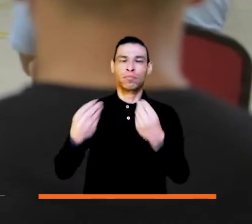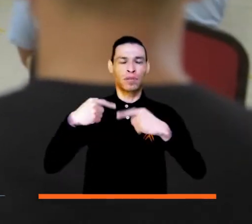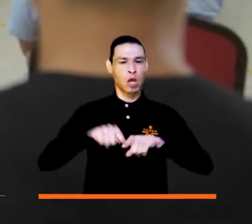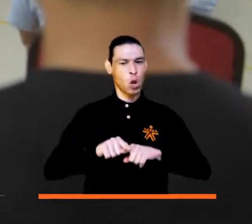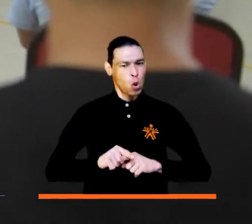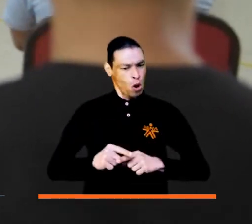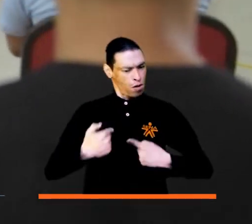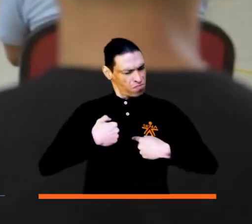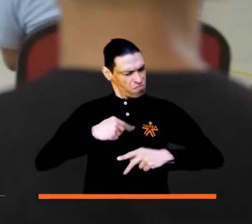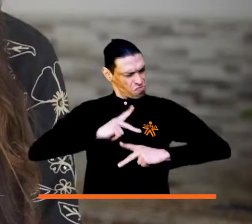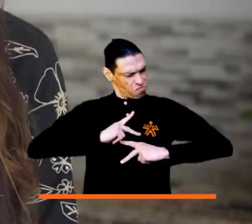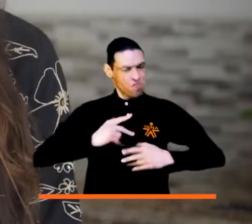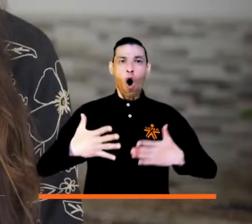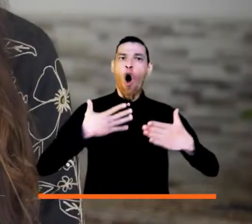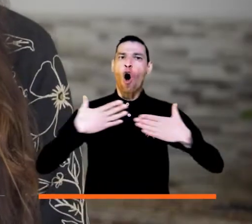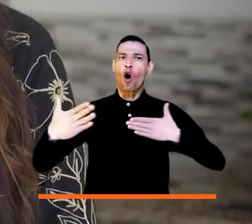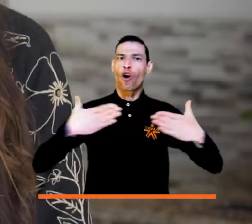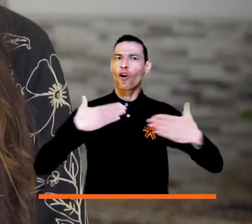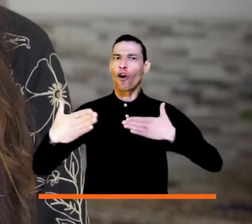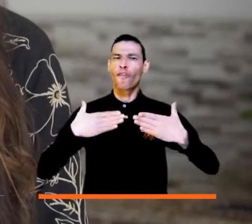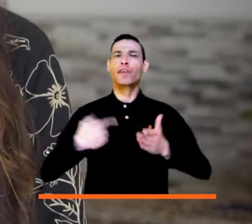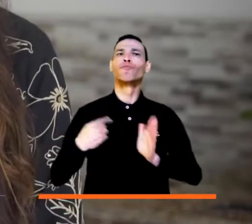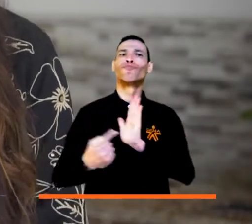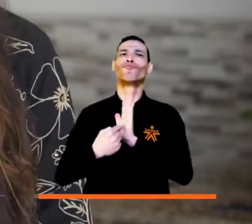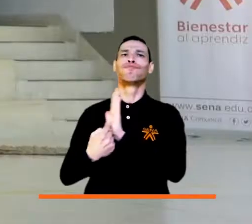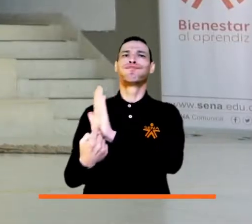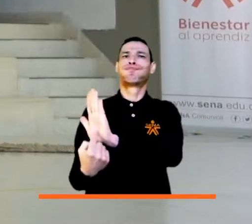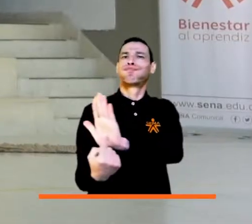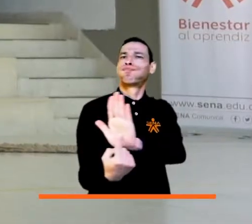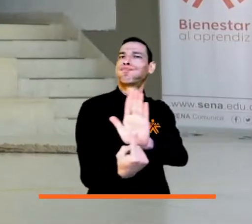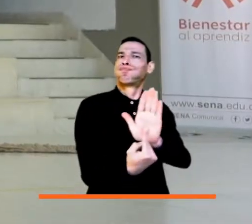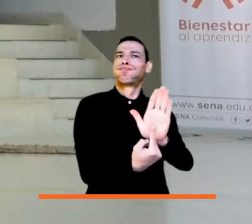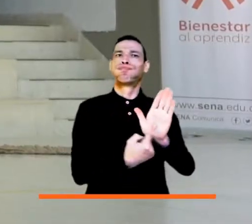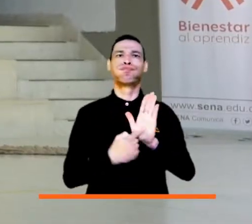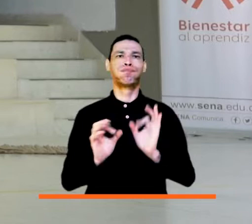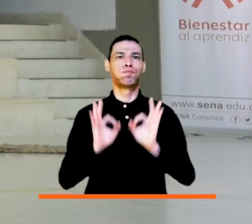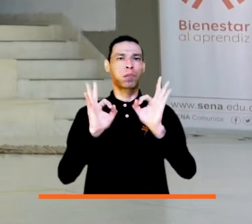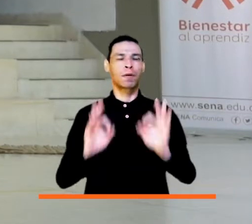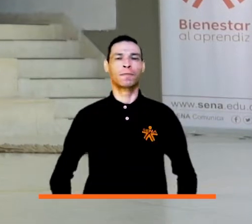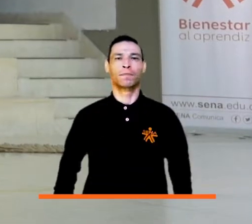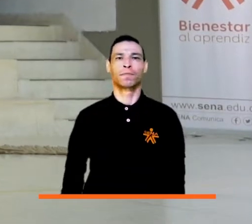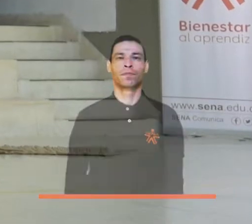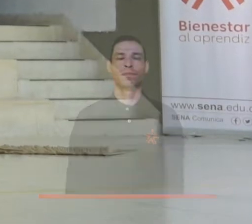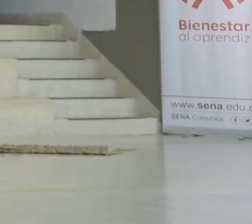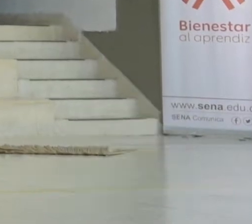El SENA me brindó esa confianza de poderlo mostrar libremente.